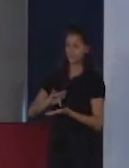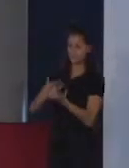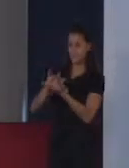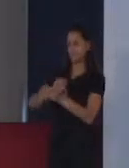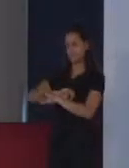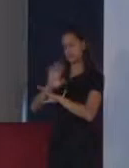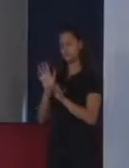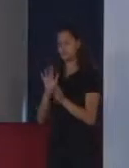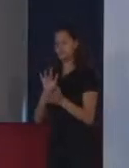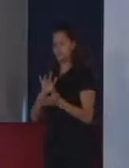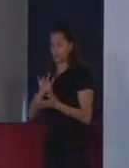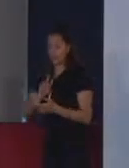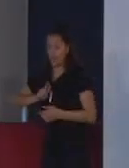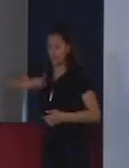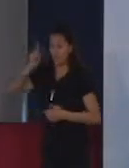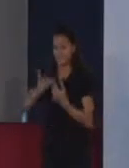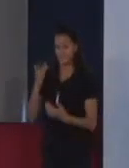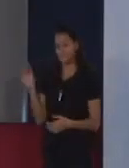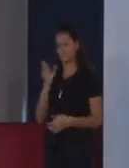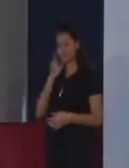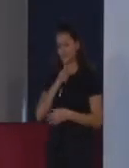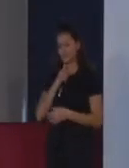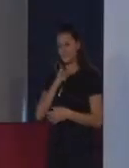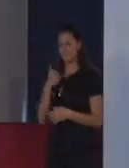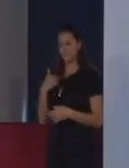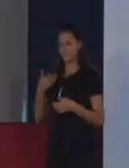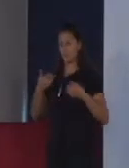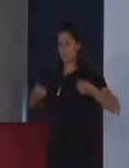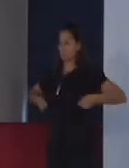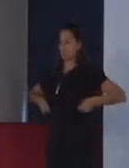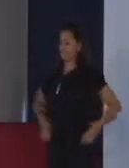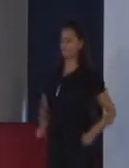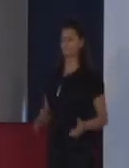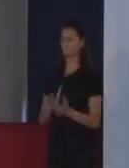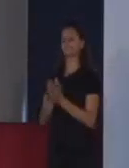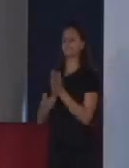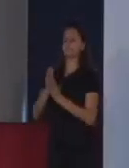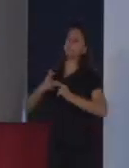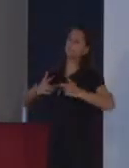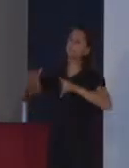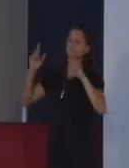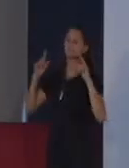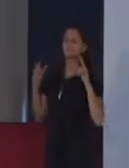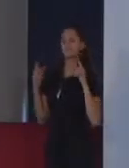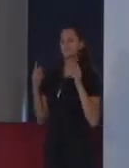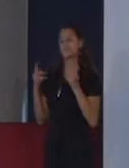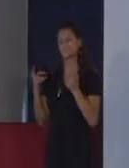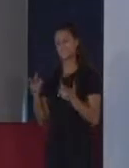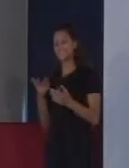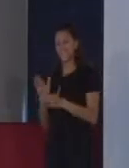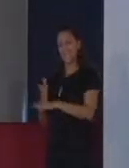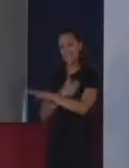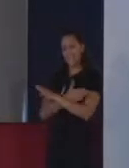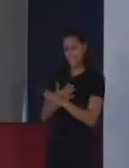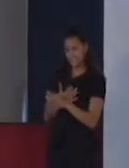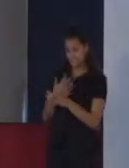que el liderazgo no es tan fácil, ¿cierto? Ponerse la camiseta es decir, listo, como lo hablábamos ahorita en el ejercicio y la reflexión que hacíamos del partido